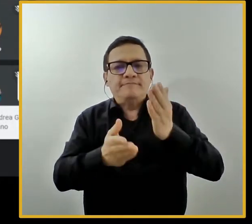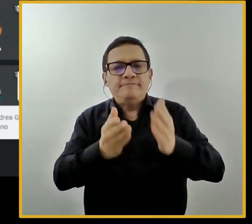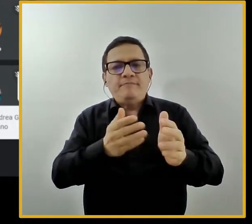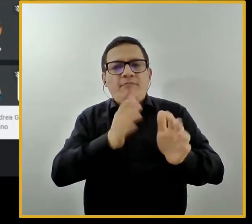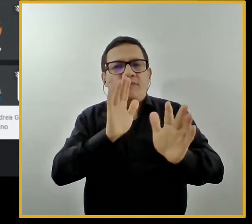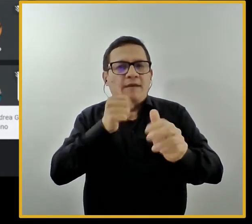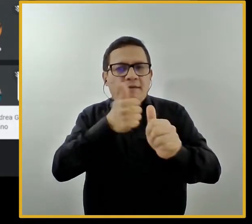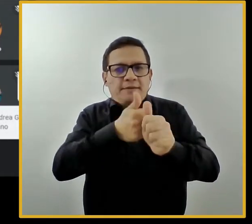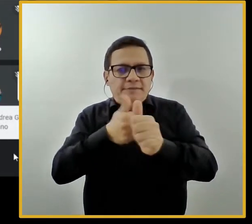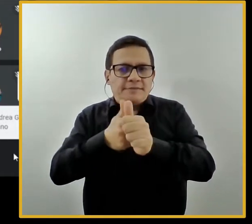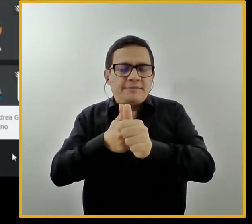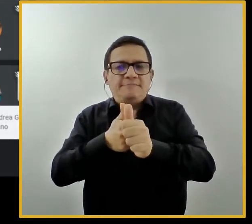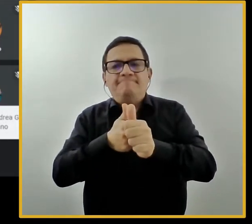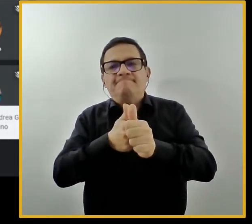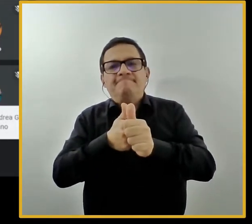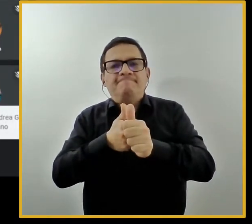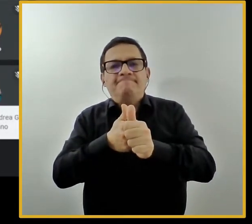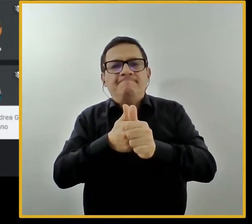corresponde.